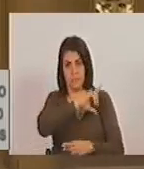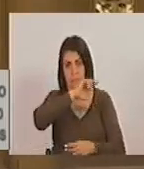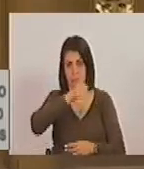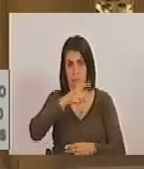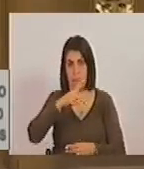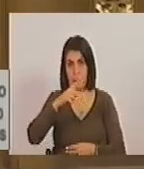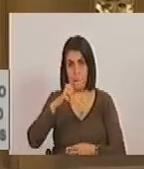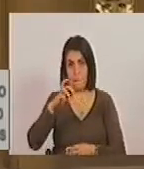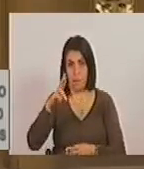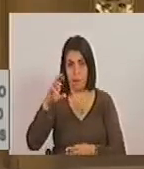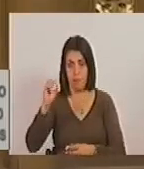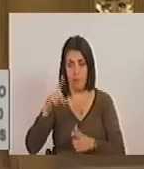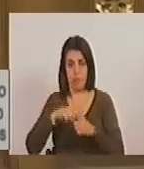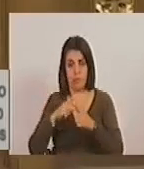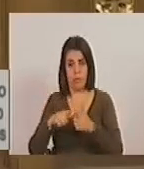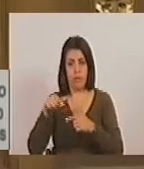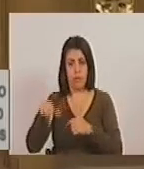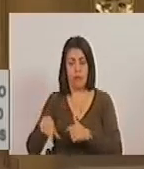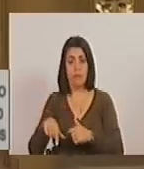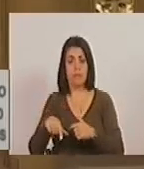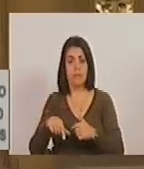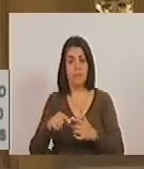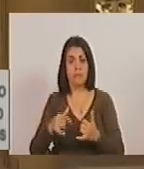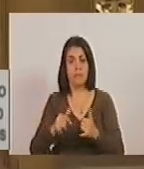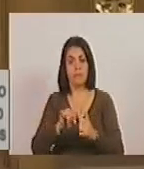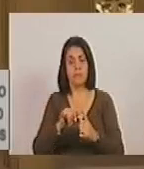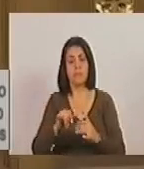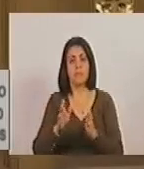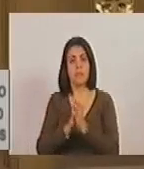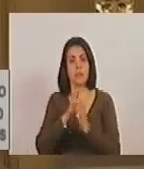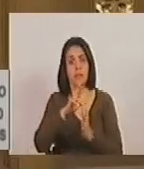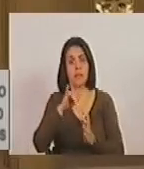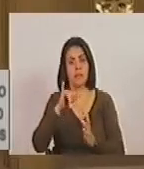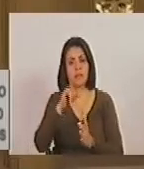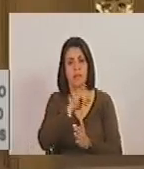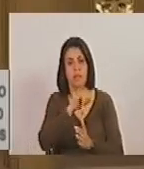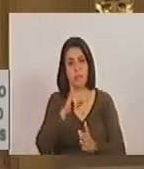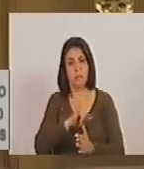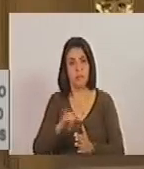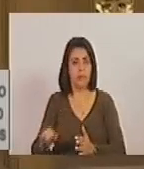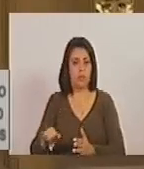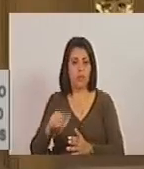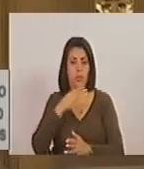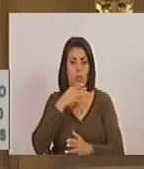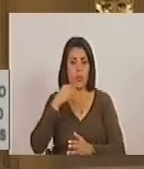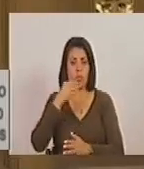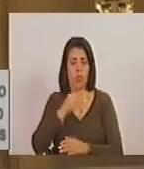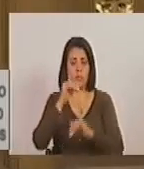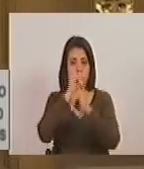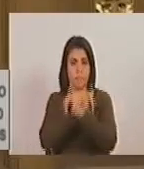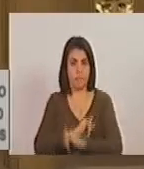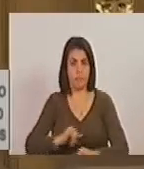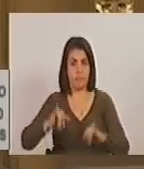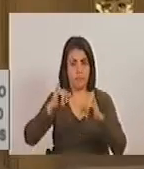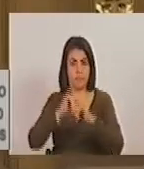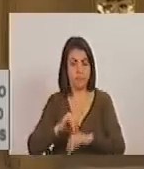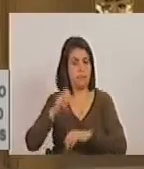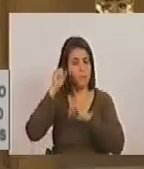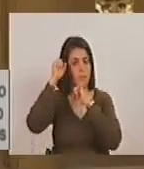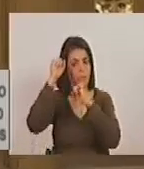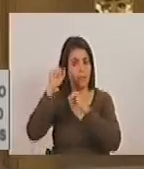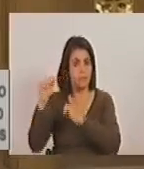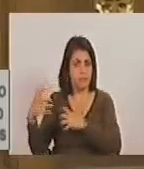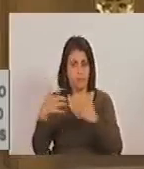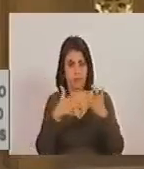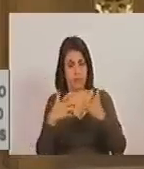Pedro Lucas Urribarri Prieto, oriundo de Santa Rica, estado Zulia, fue un joven patriota marino, prócer de la independencia y héroe de la batalla